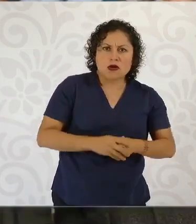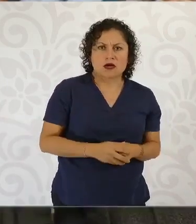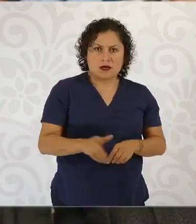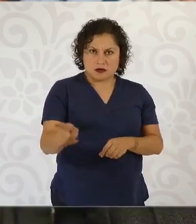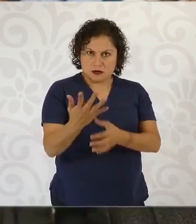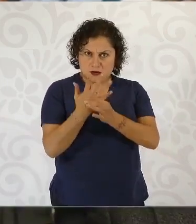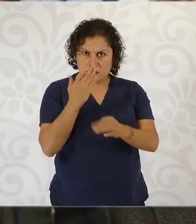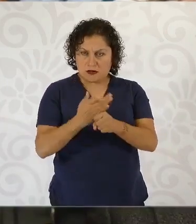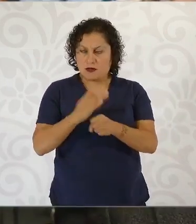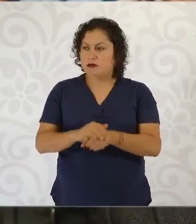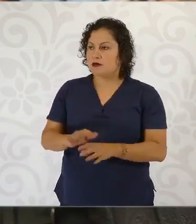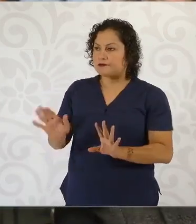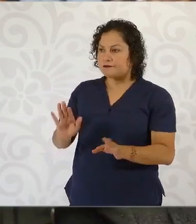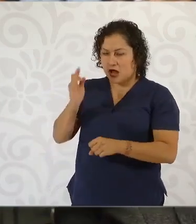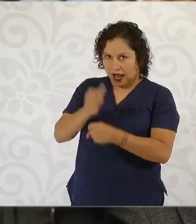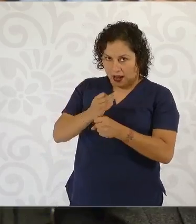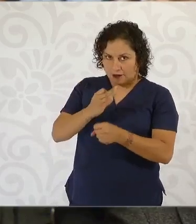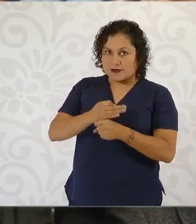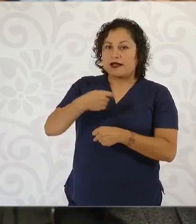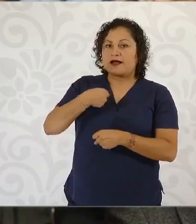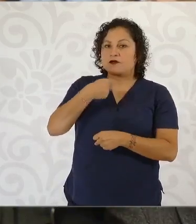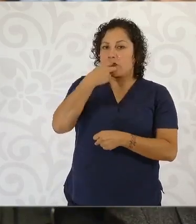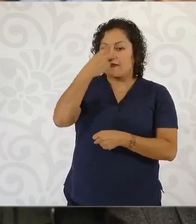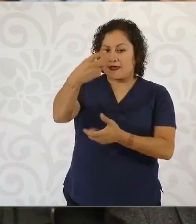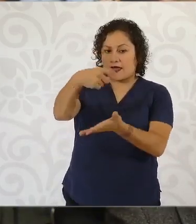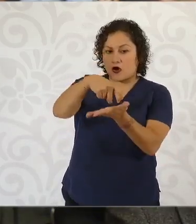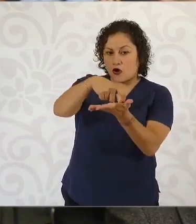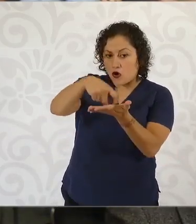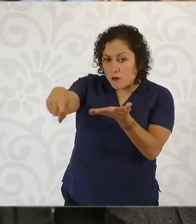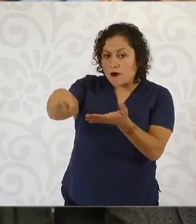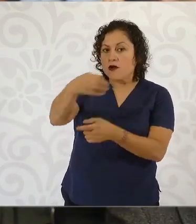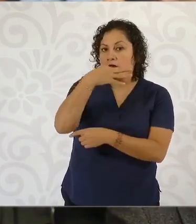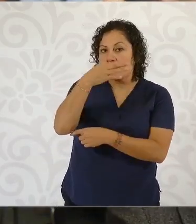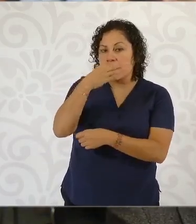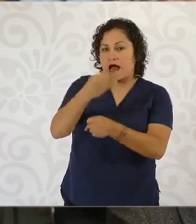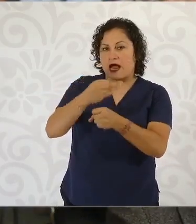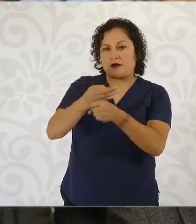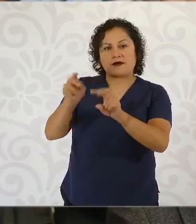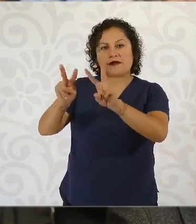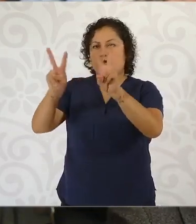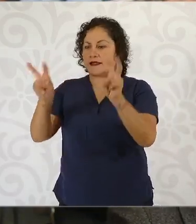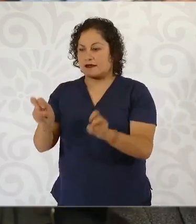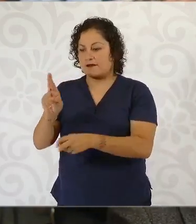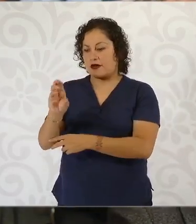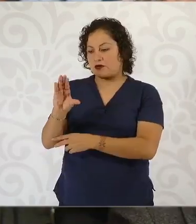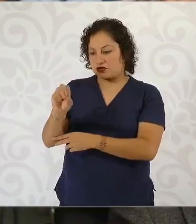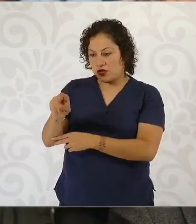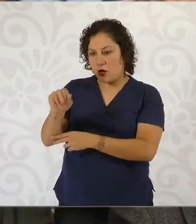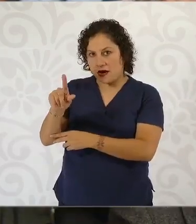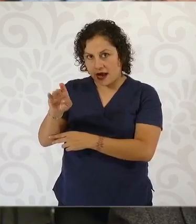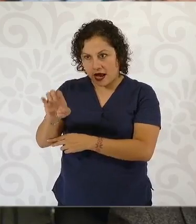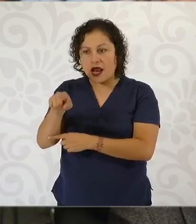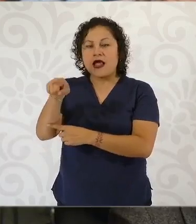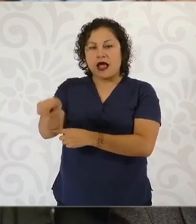Se compraron medicamentos que en el caso que tenemos de Rocío Nale, sí hay algunas solicitudes